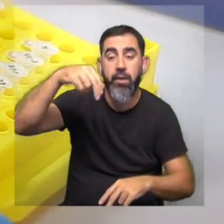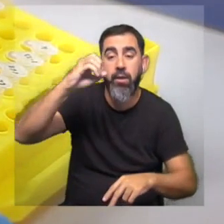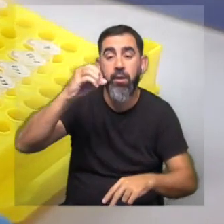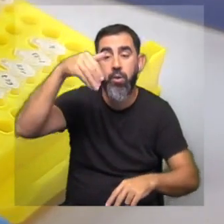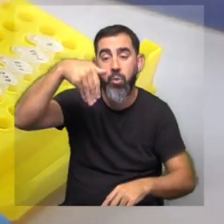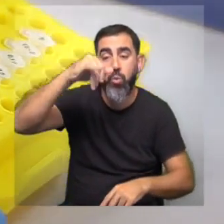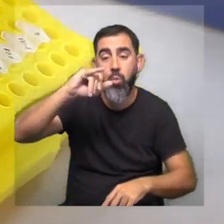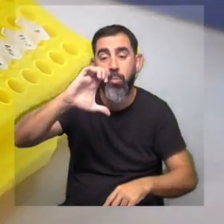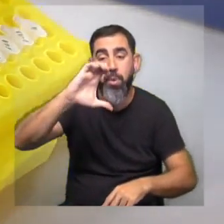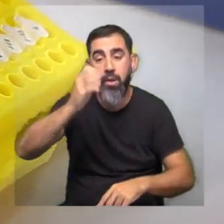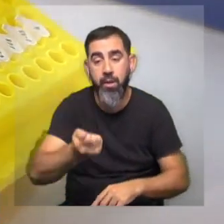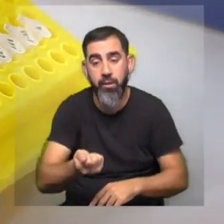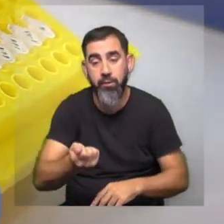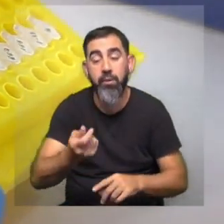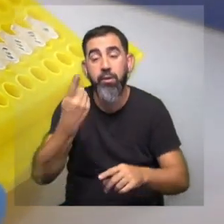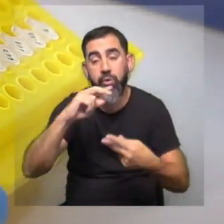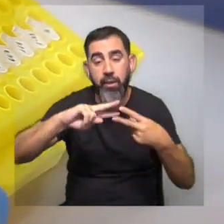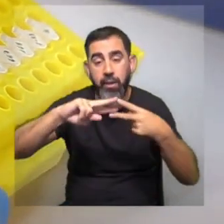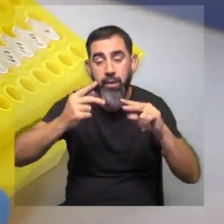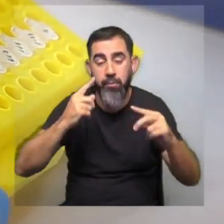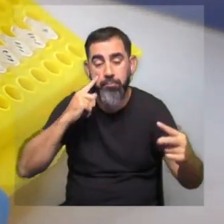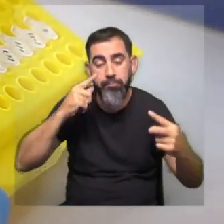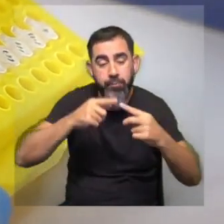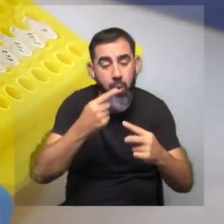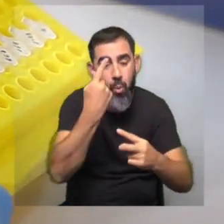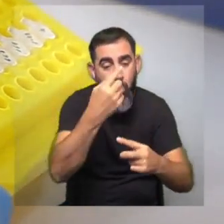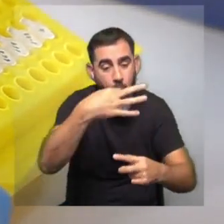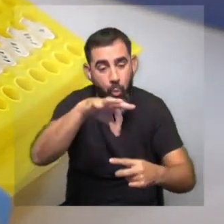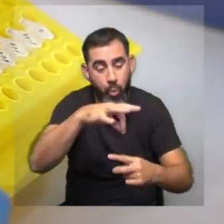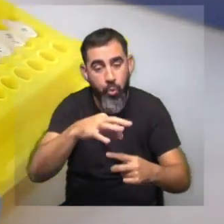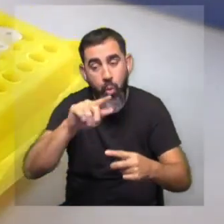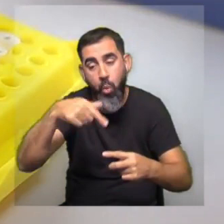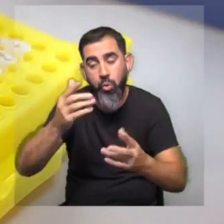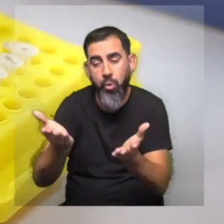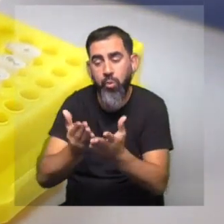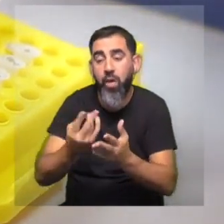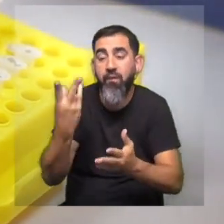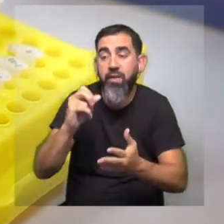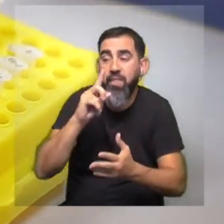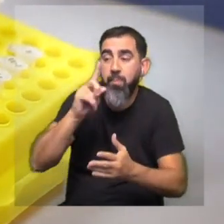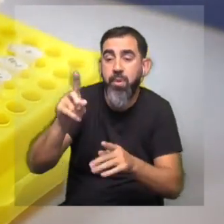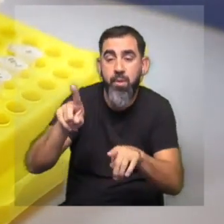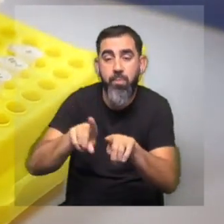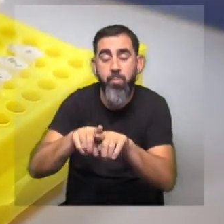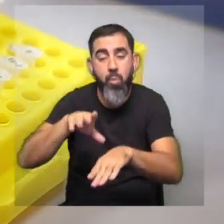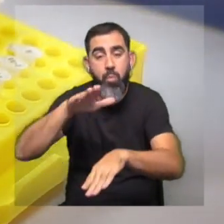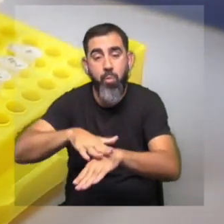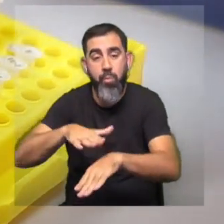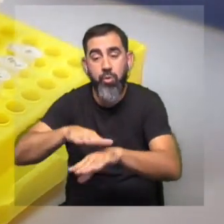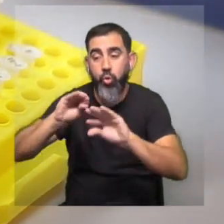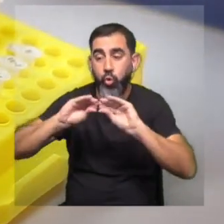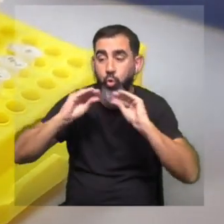genética aparecía como enfocada en un gen, la genómica estudia 20.000 a la vez. Ese cúmulo